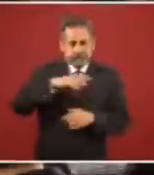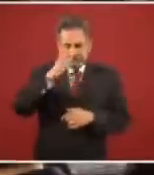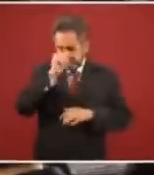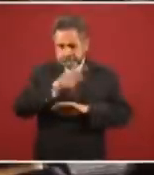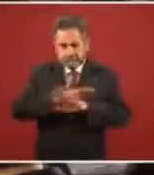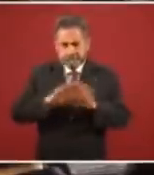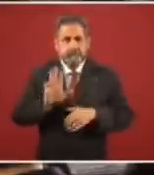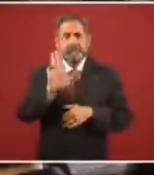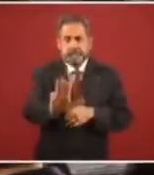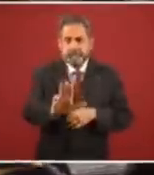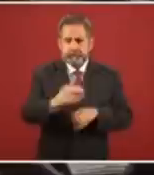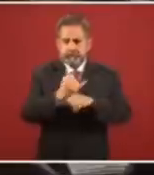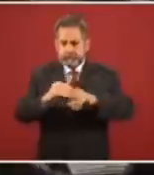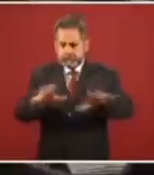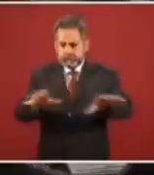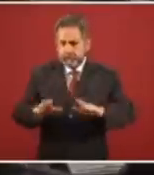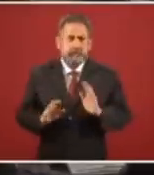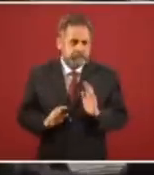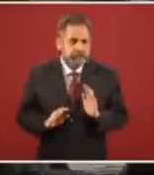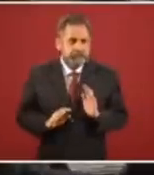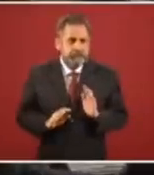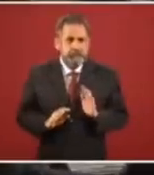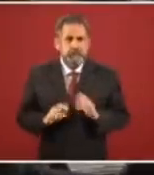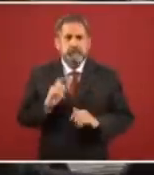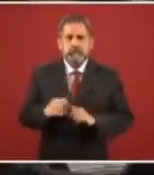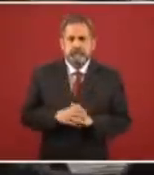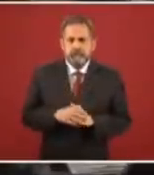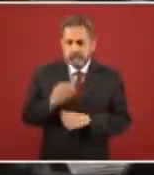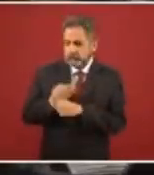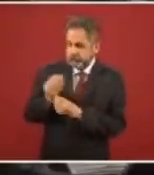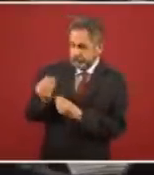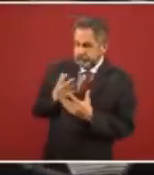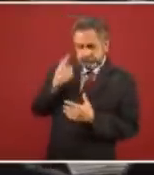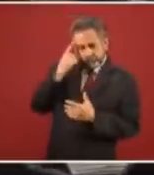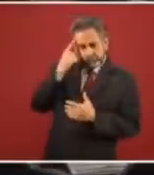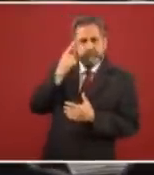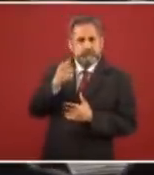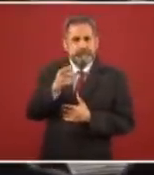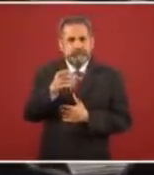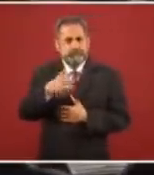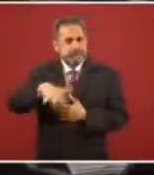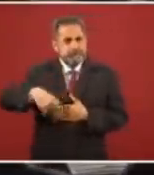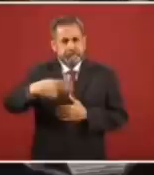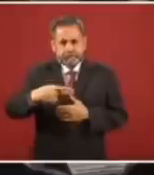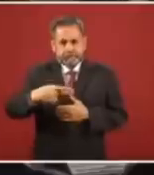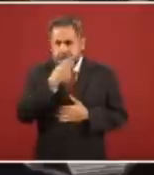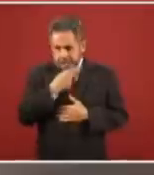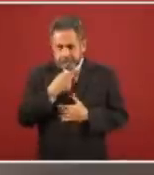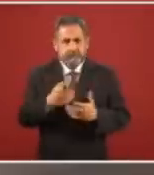se presenta. Entonces, tengo fresca la información acerca de lo que tú